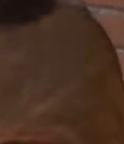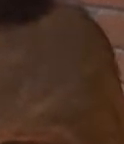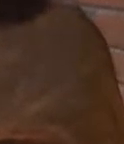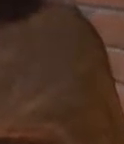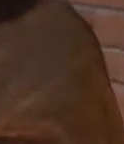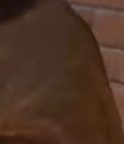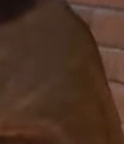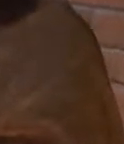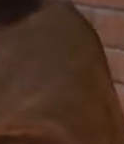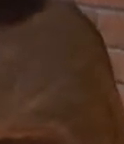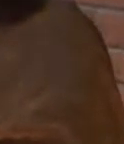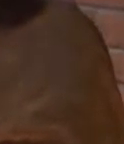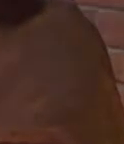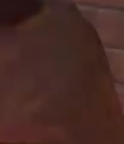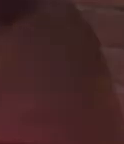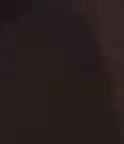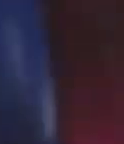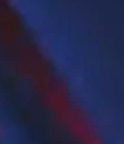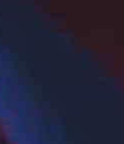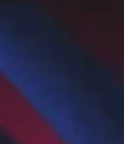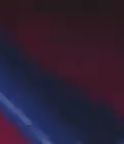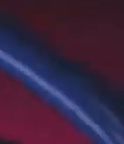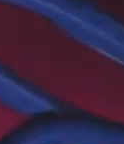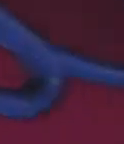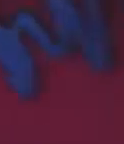por por el hospital que tiene